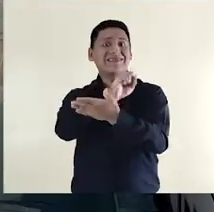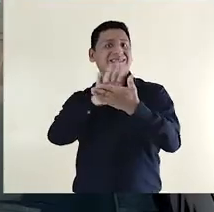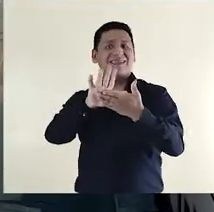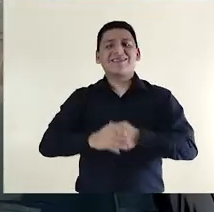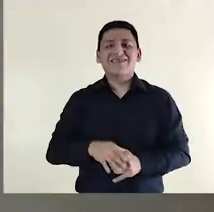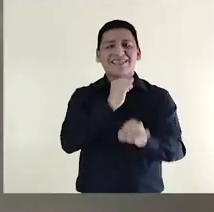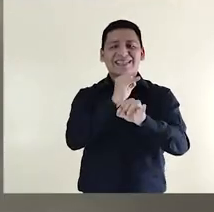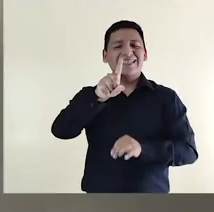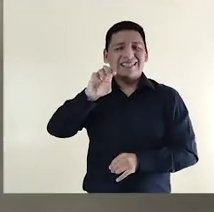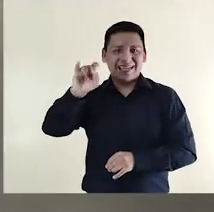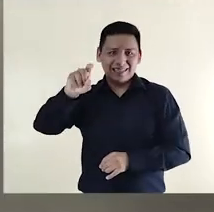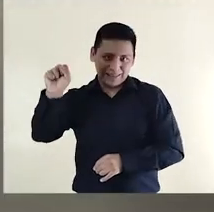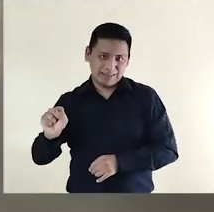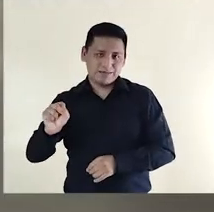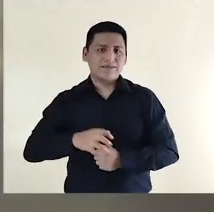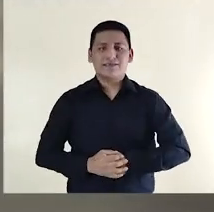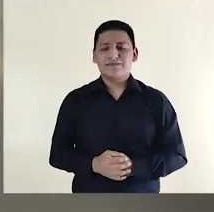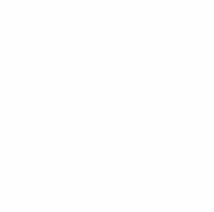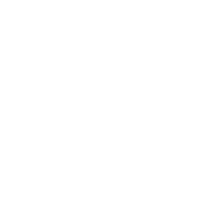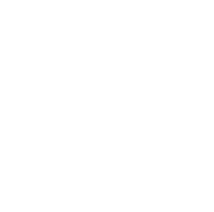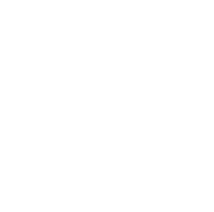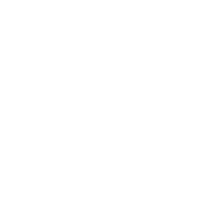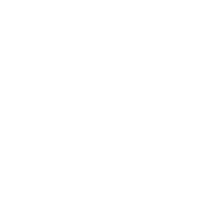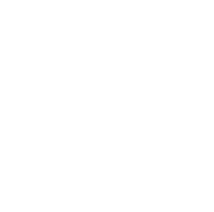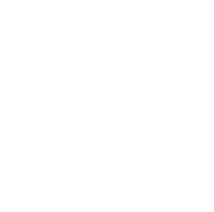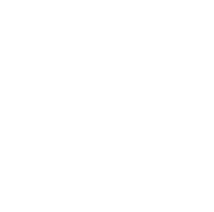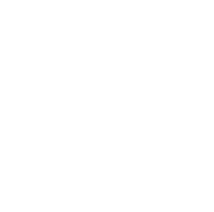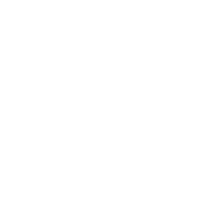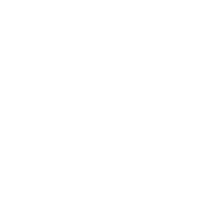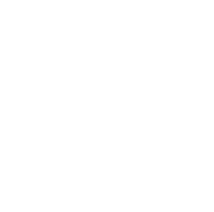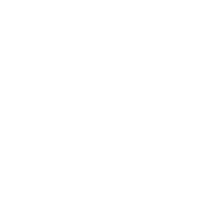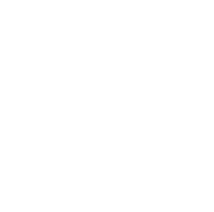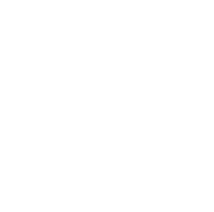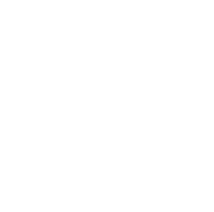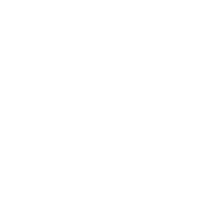mezclaba con lo sagrado. Iglesia de las Descalzas, nuestra Lima del Bicentenario.